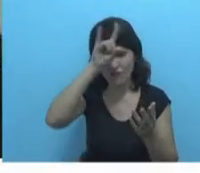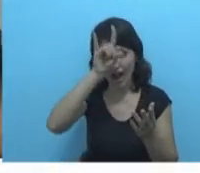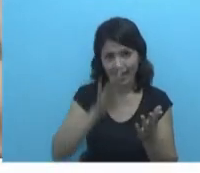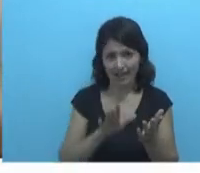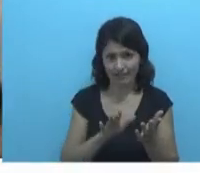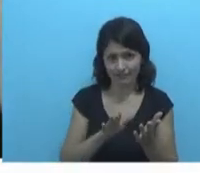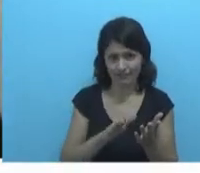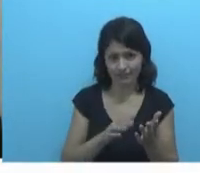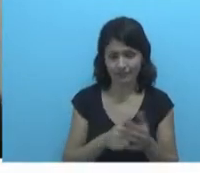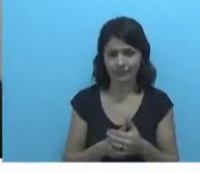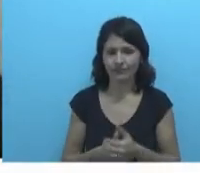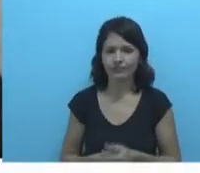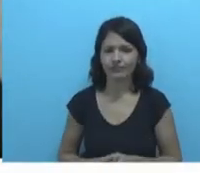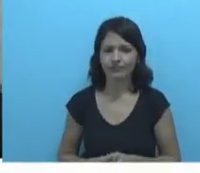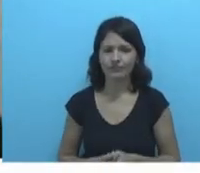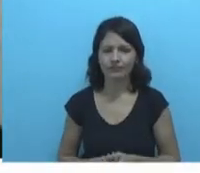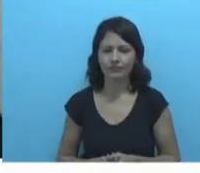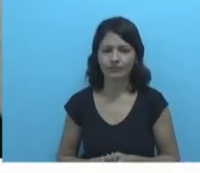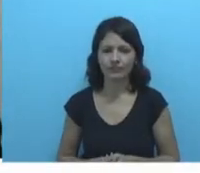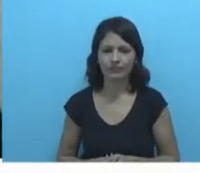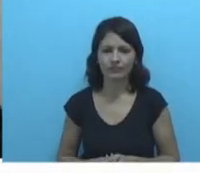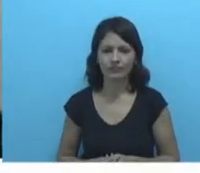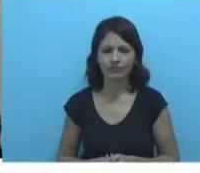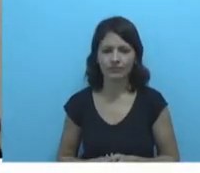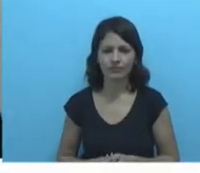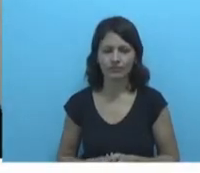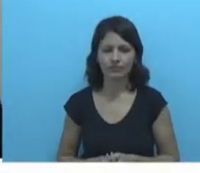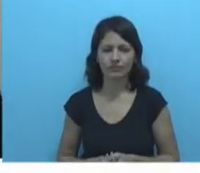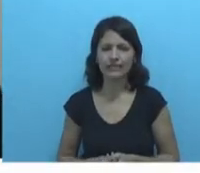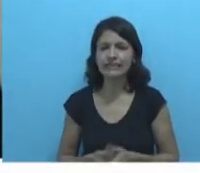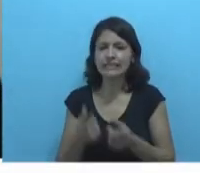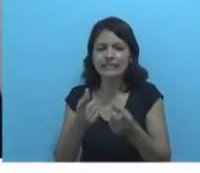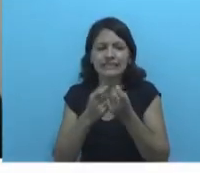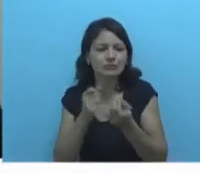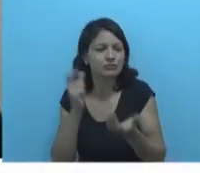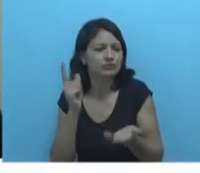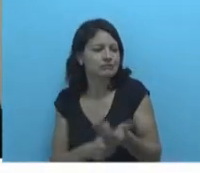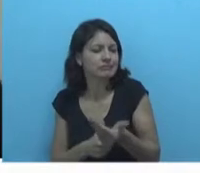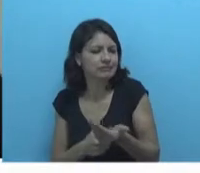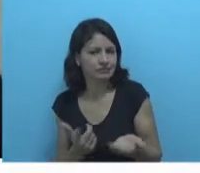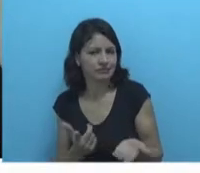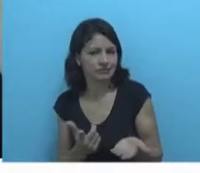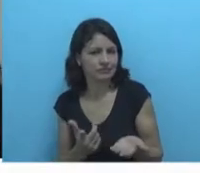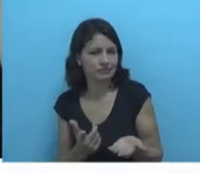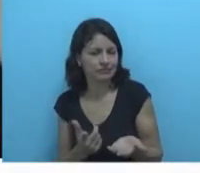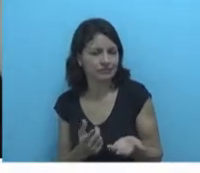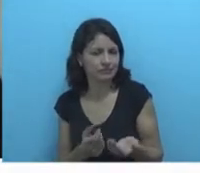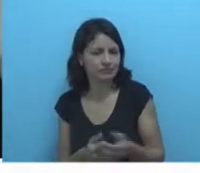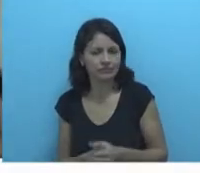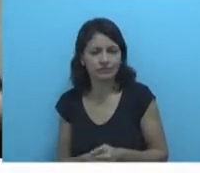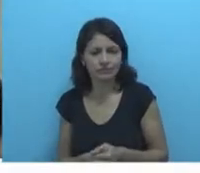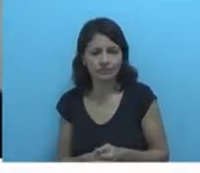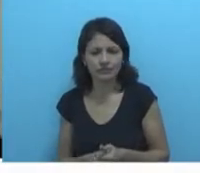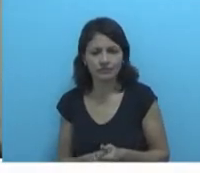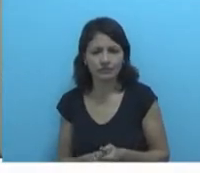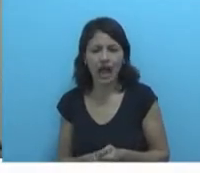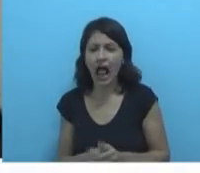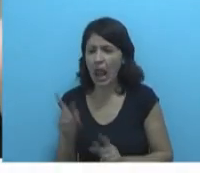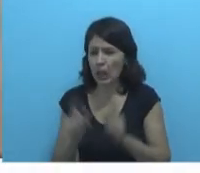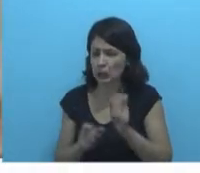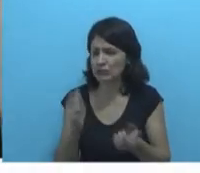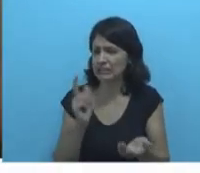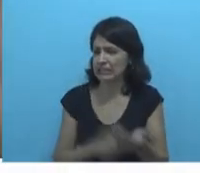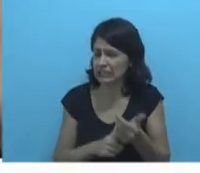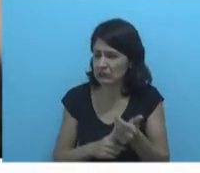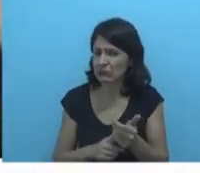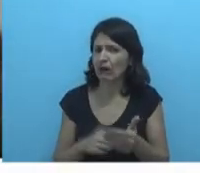que tomar medidas y decisiones. Algunas decisiones que están demoradas y que incluso nosotros podríamos acelerar.